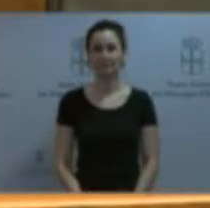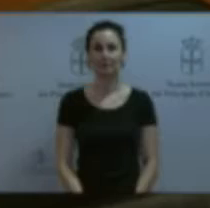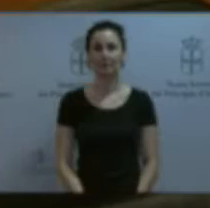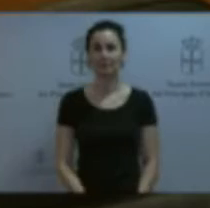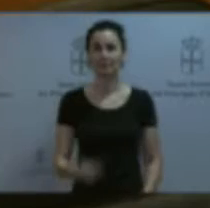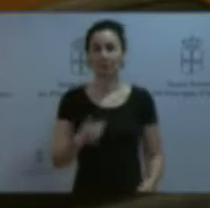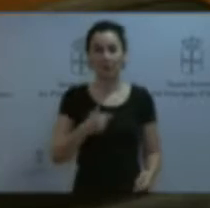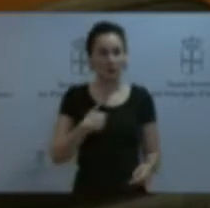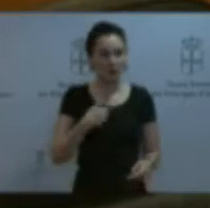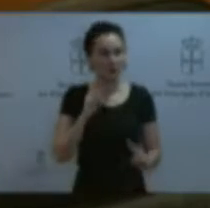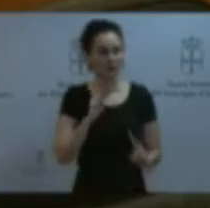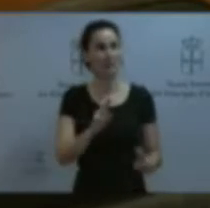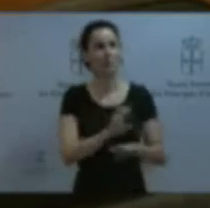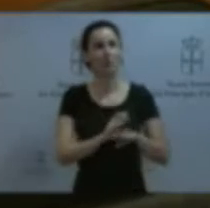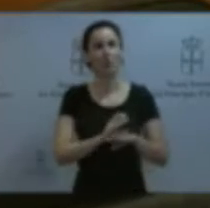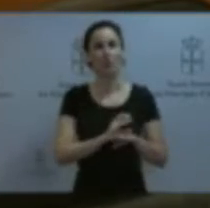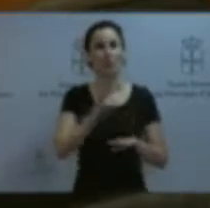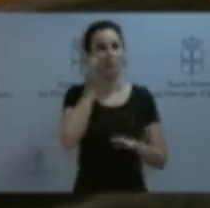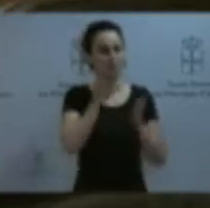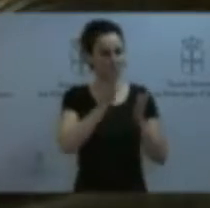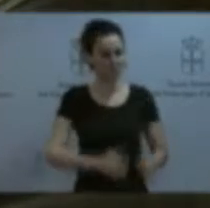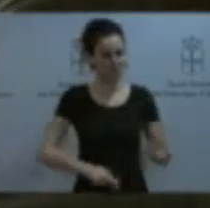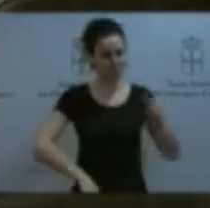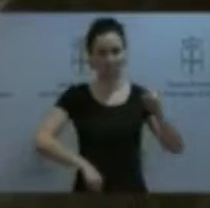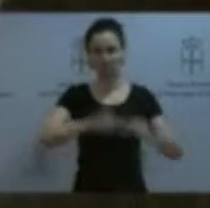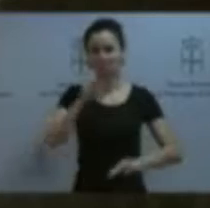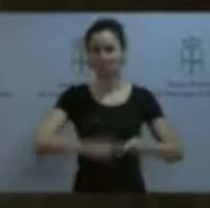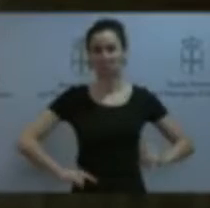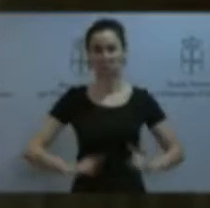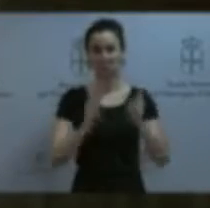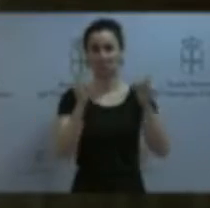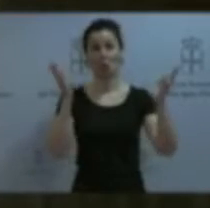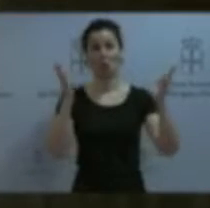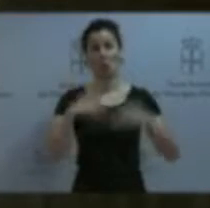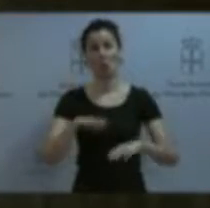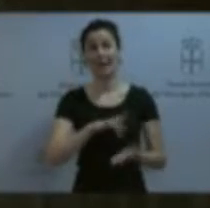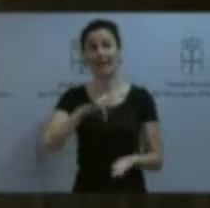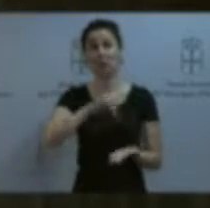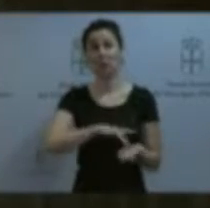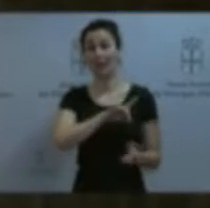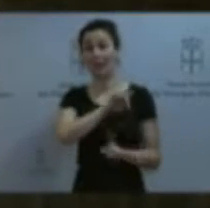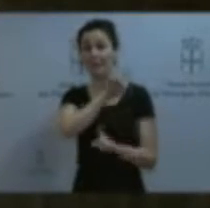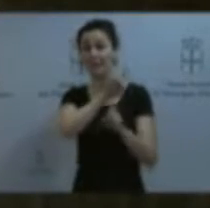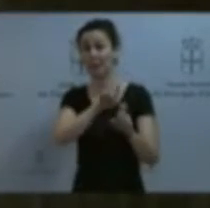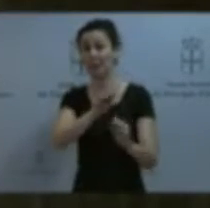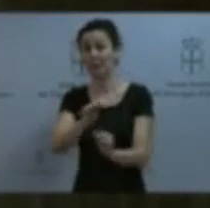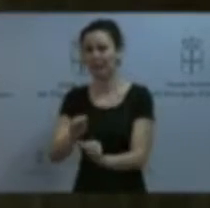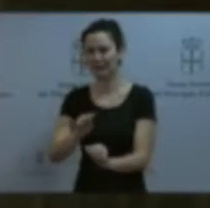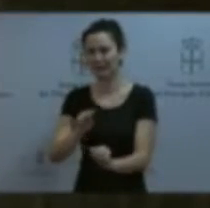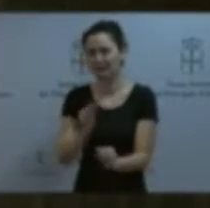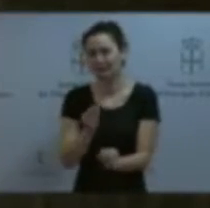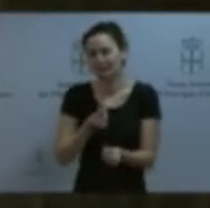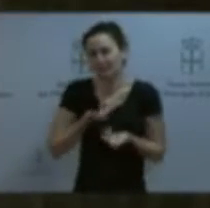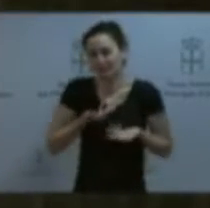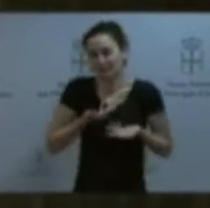Sorprendente ausencia de la consejera de Fomento en un día de preguntas incómodas. Yo no sé si está preparando las maletas o que hay preguntas que no quería